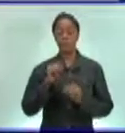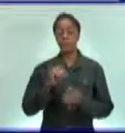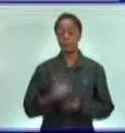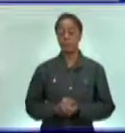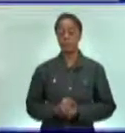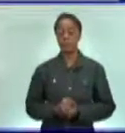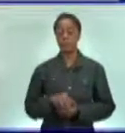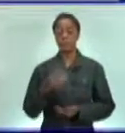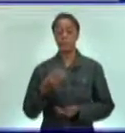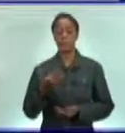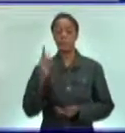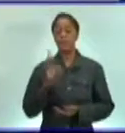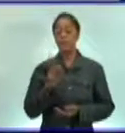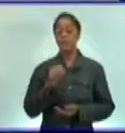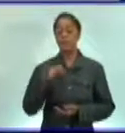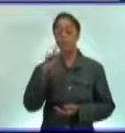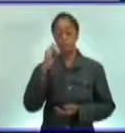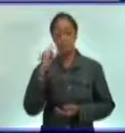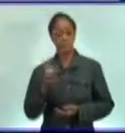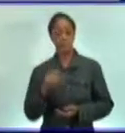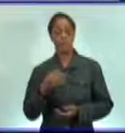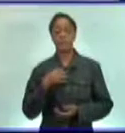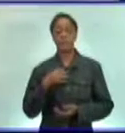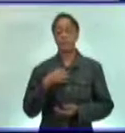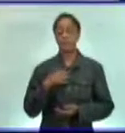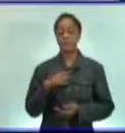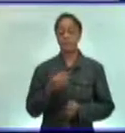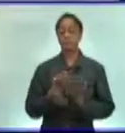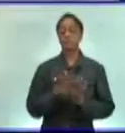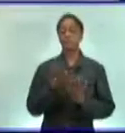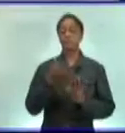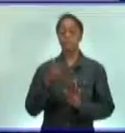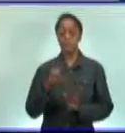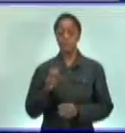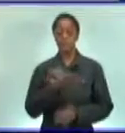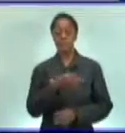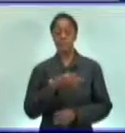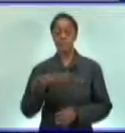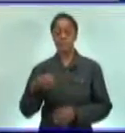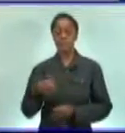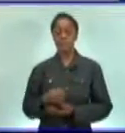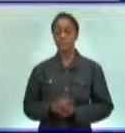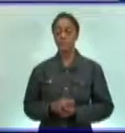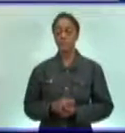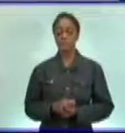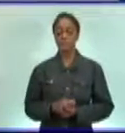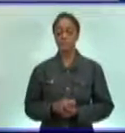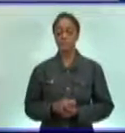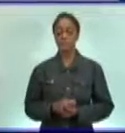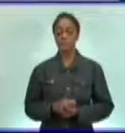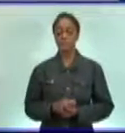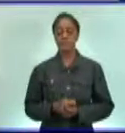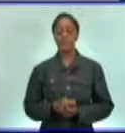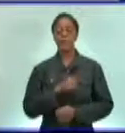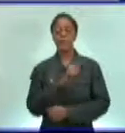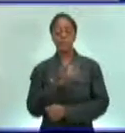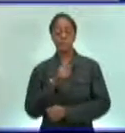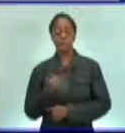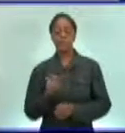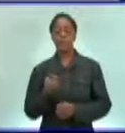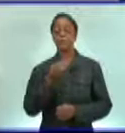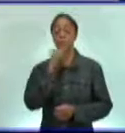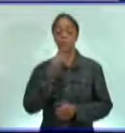Y la procariota sí posee pared celular. Los docentes pueden ampliar